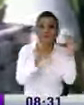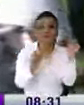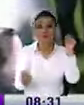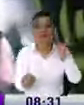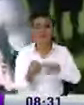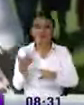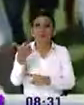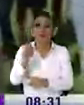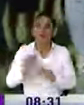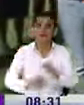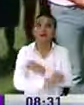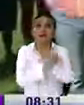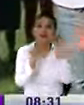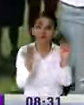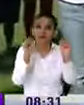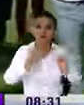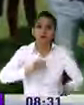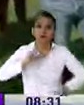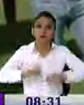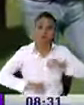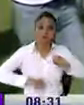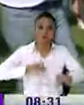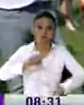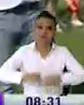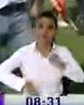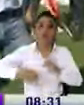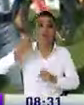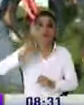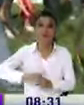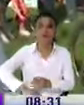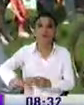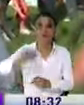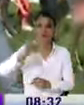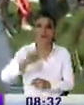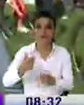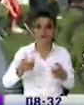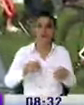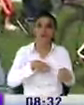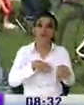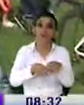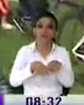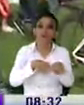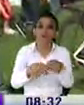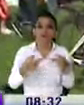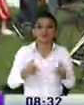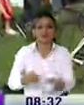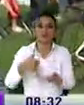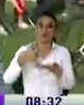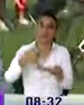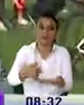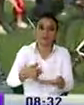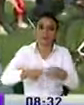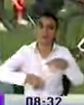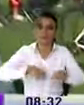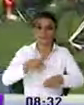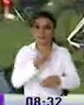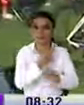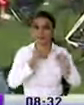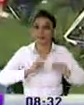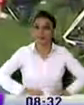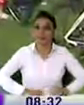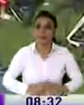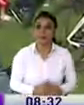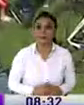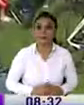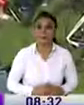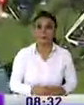de la mañana habrá un ciclo paseo el día de mañana con una competencia y obviamente grandes premios como las bicicletas que podemos ver en este momento,